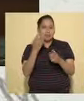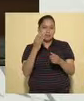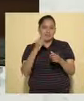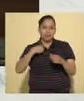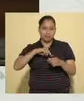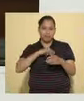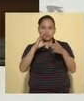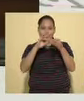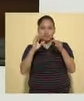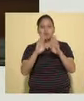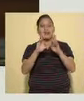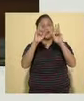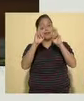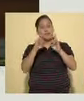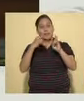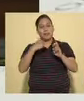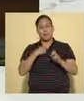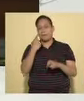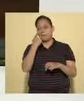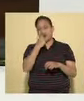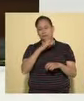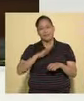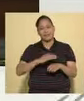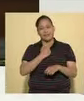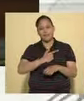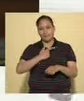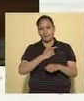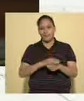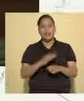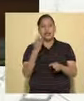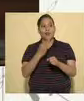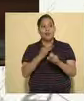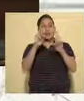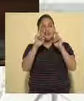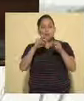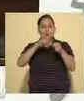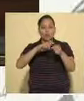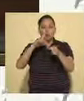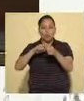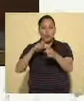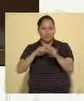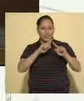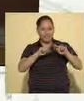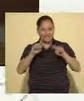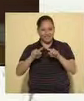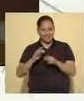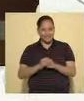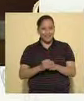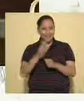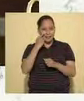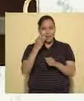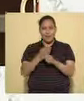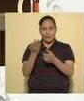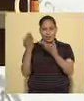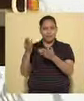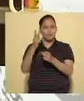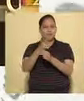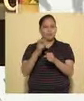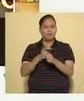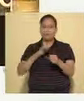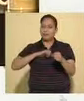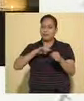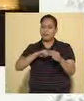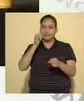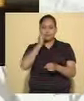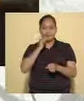vamos a hablar de un tema que a mí me fascina. Vamos a hablar de colorimetría. Y para eso, bueno, pues tengo una invitada